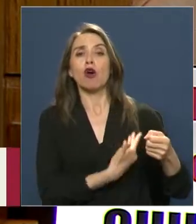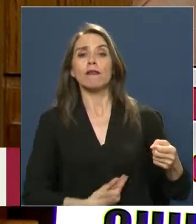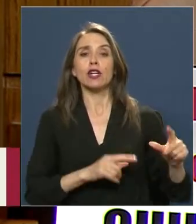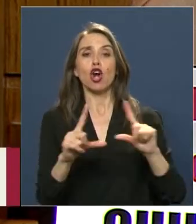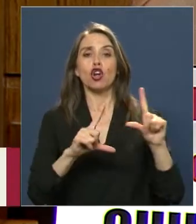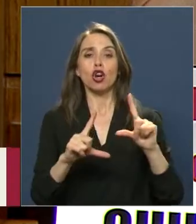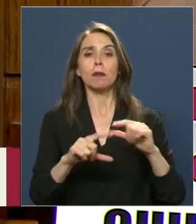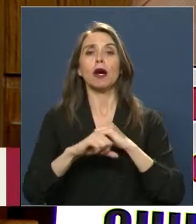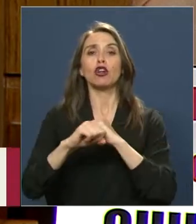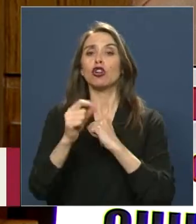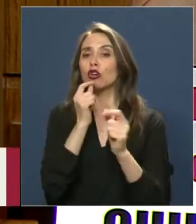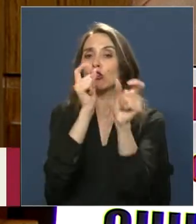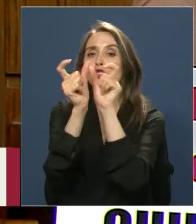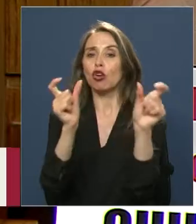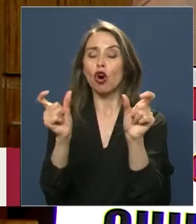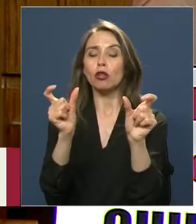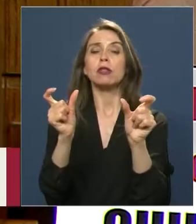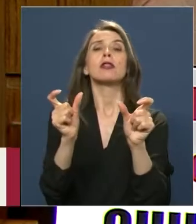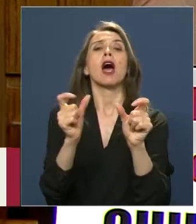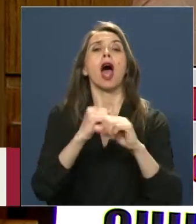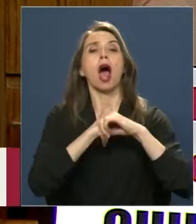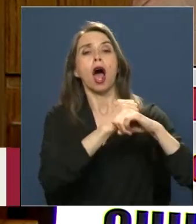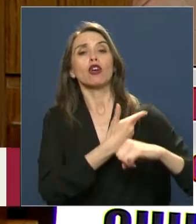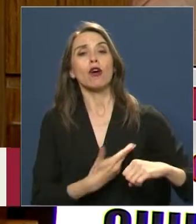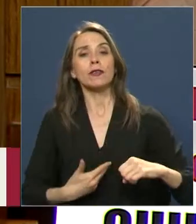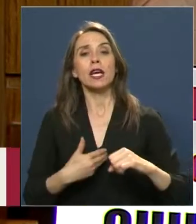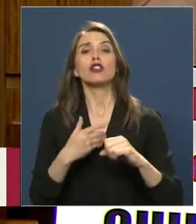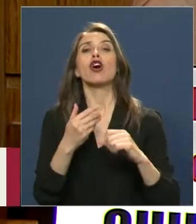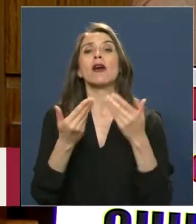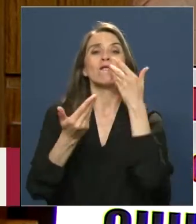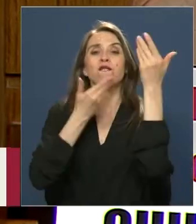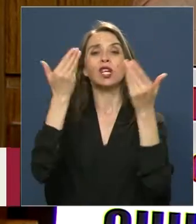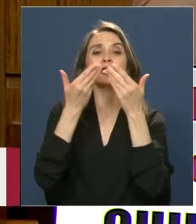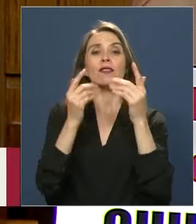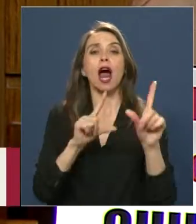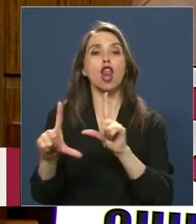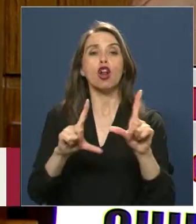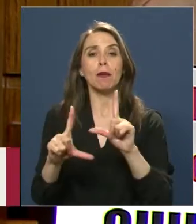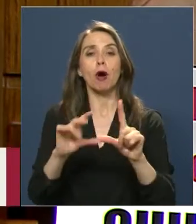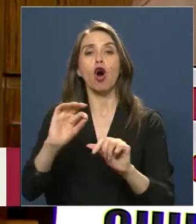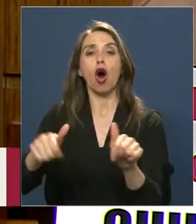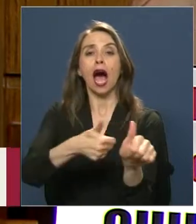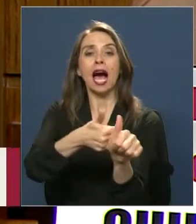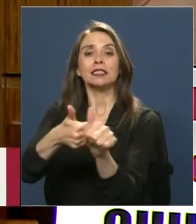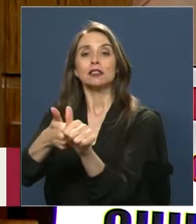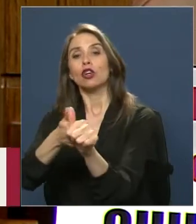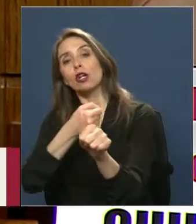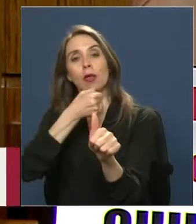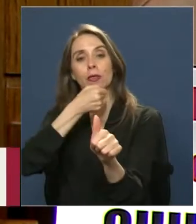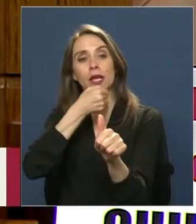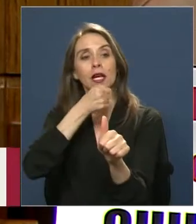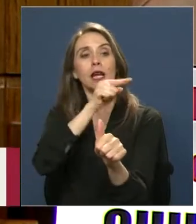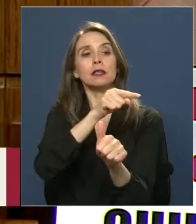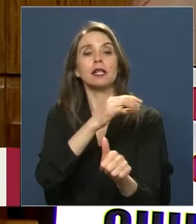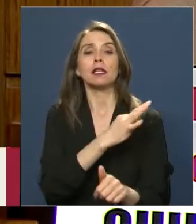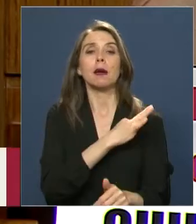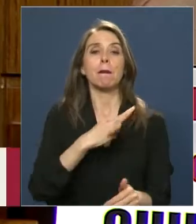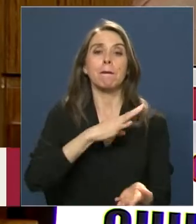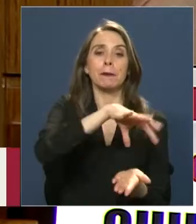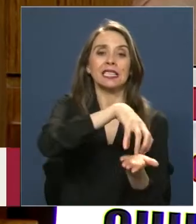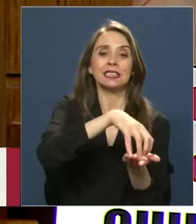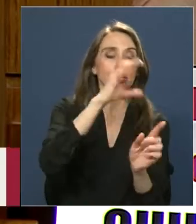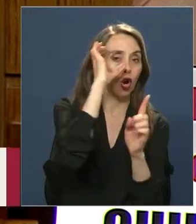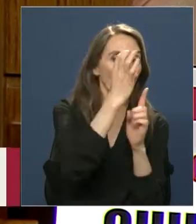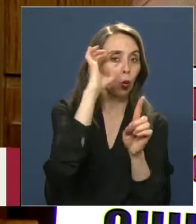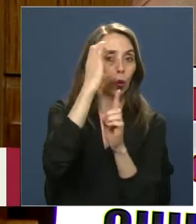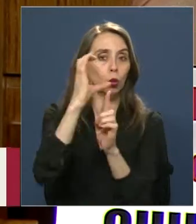expresiones antigobierno que se vieron en medio del festival, o han pedido explicaciones de las supuestas asesorías de algunos artistas al Ministerio de las Culturas solo